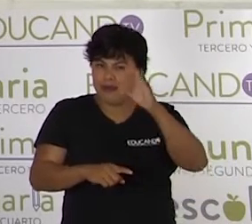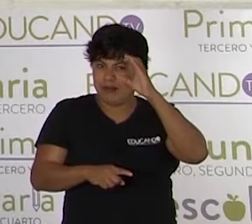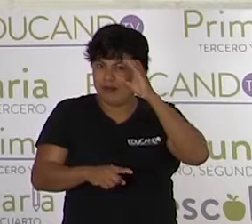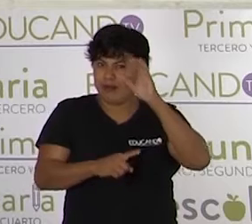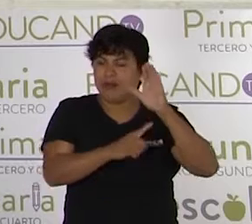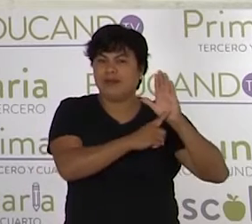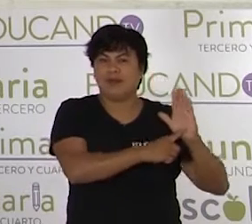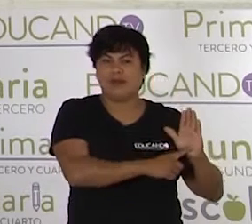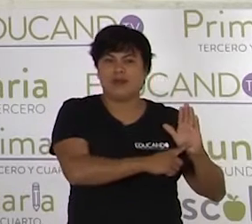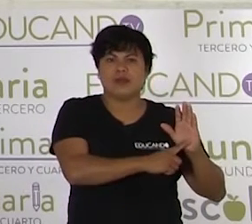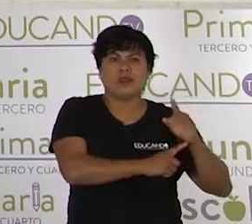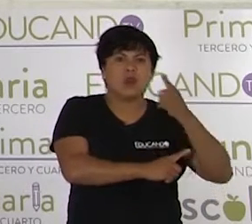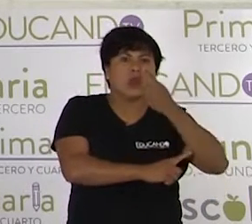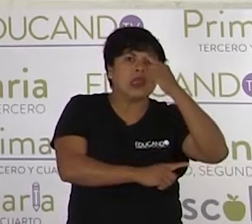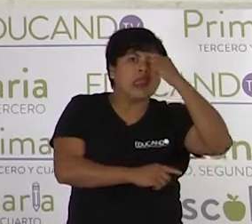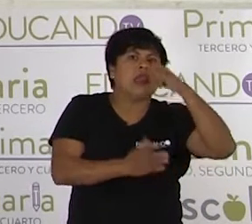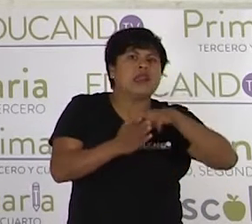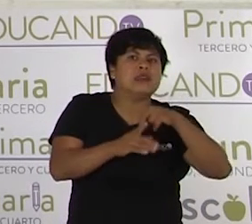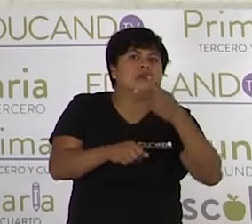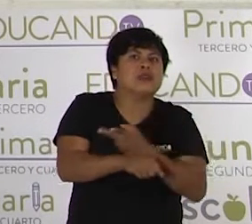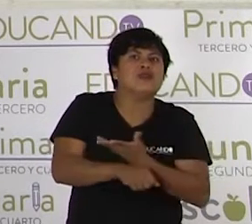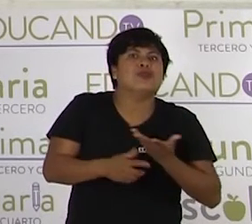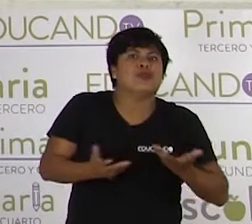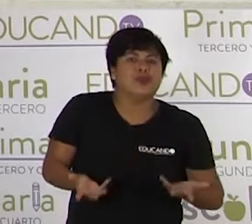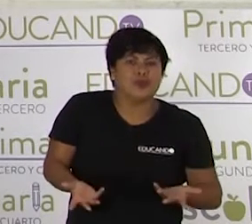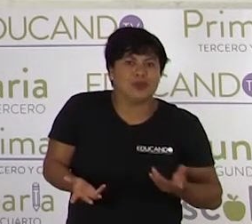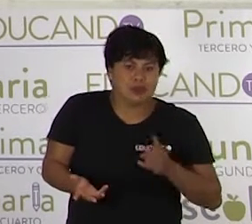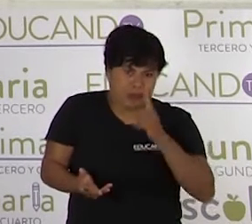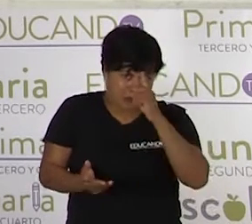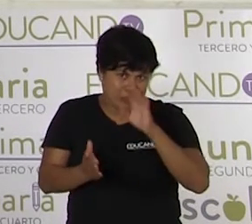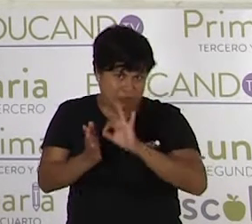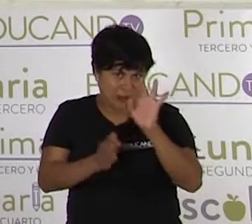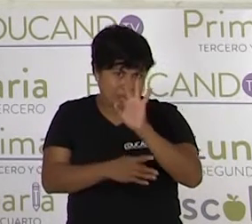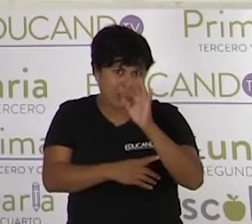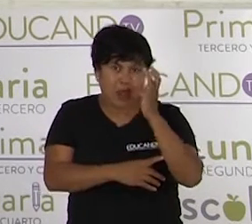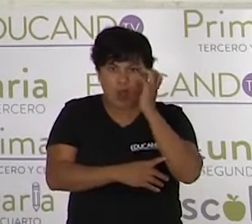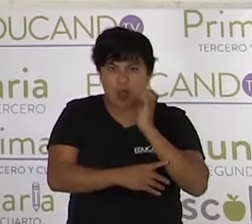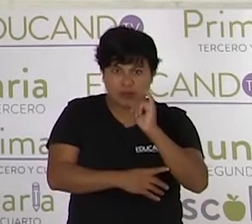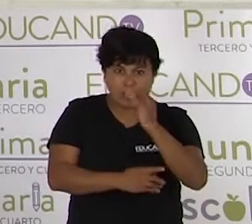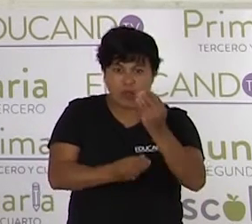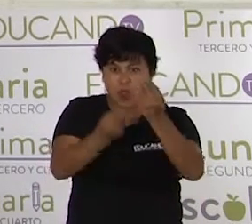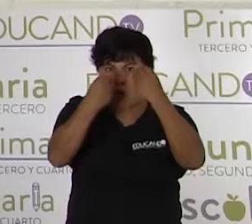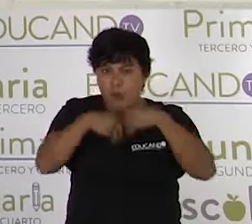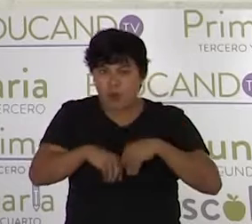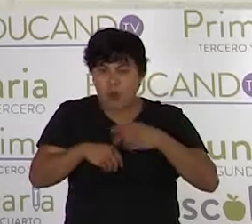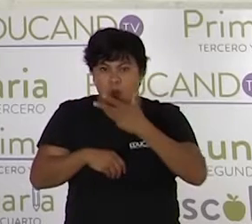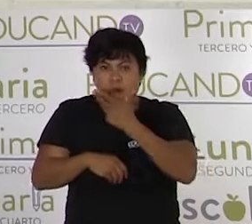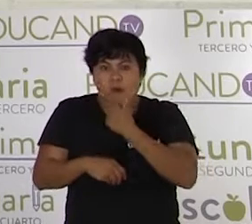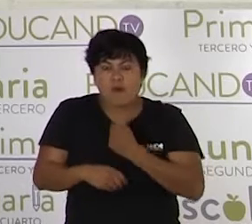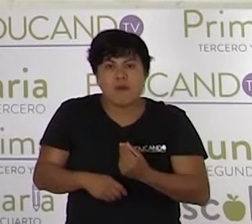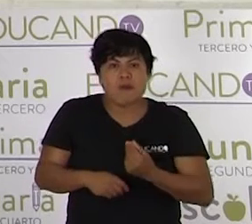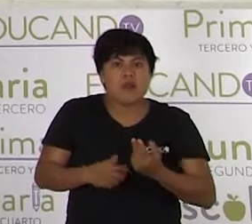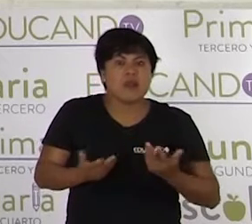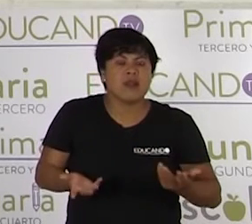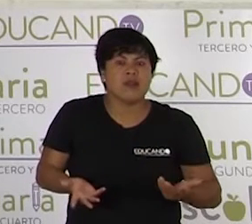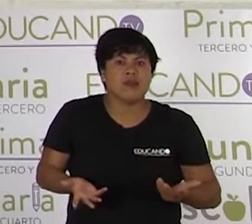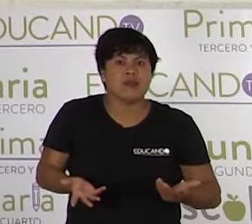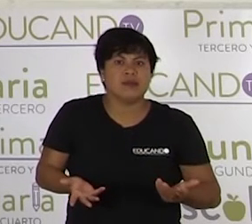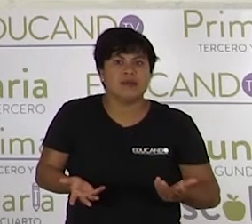imágenes. ¿Qué crees que haya pasado? ¿Crees que el león se haya comido al leñador?